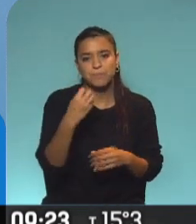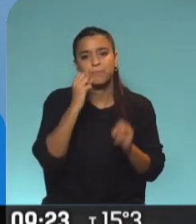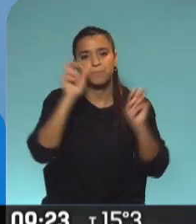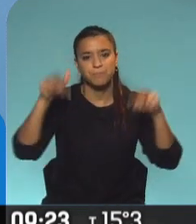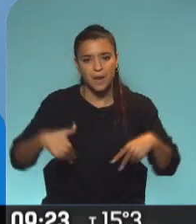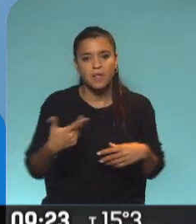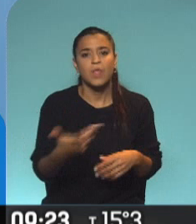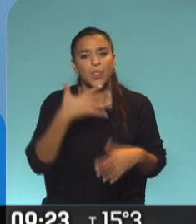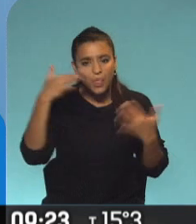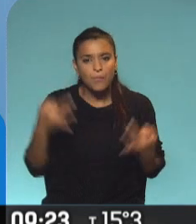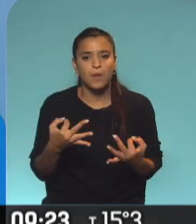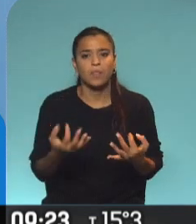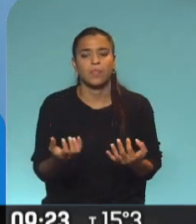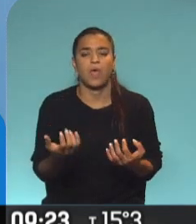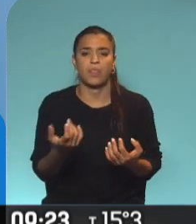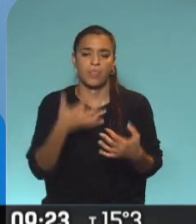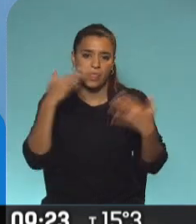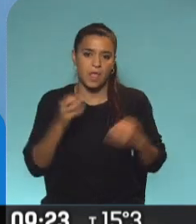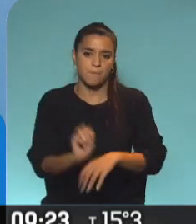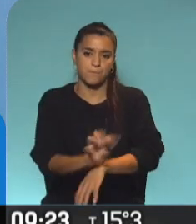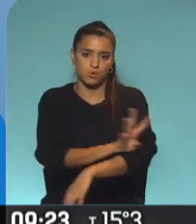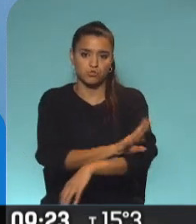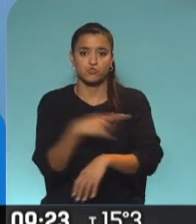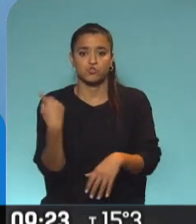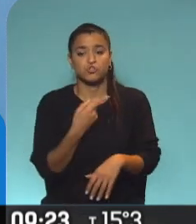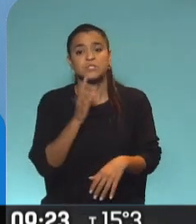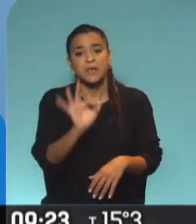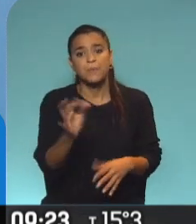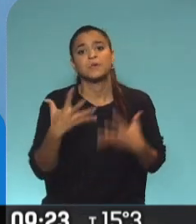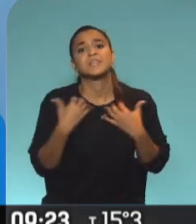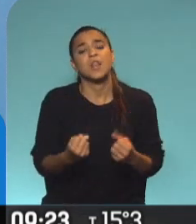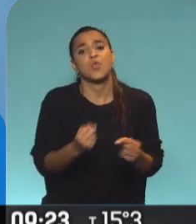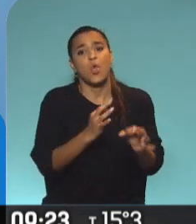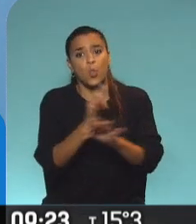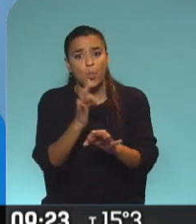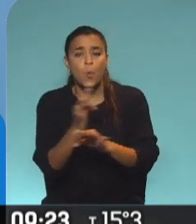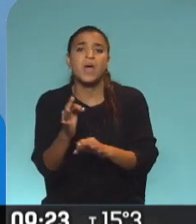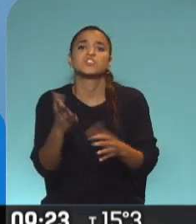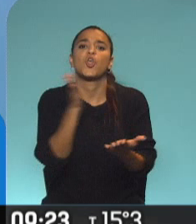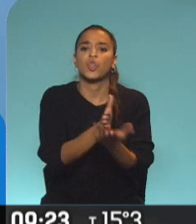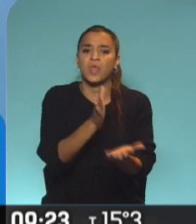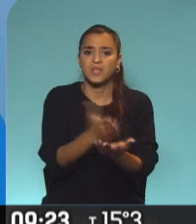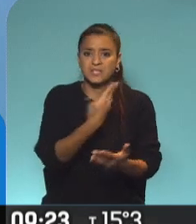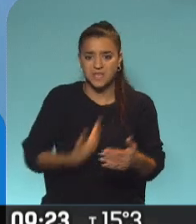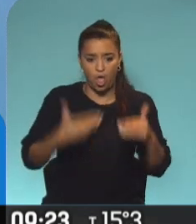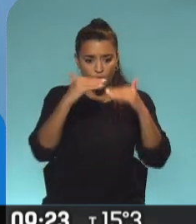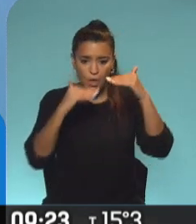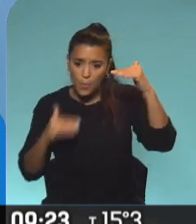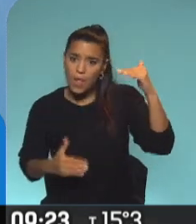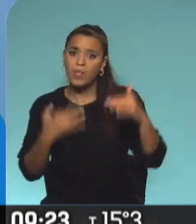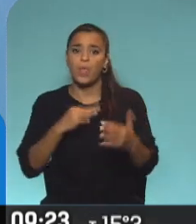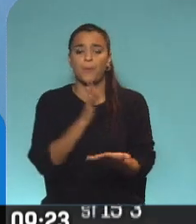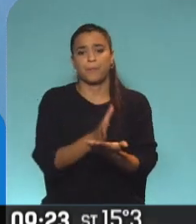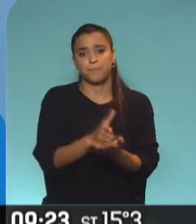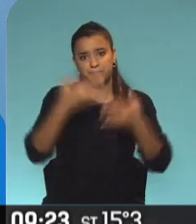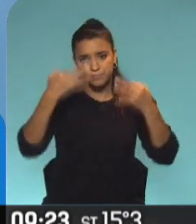que realmente nos llenan de emoción, y entendemos a la salud y la educación como derecho, que el Estado en todos sus niveles tiene que ser garante, y por